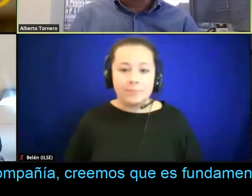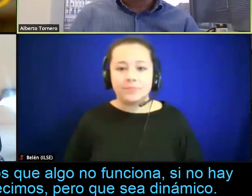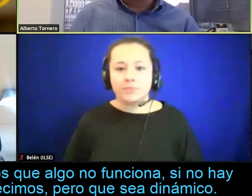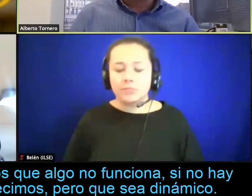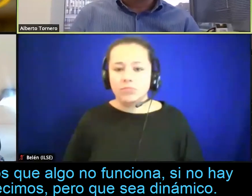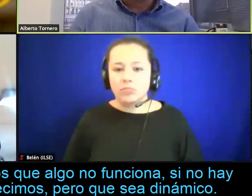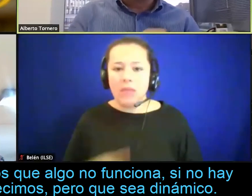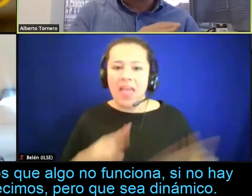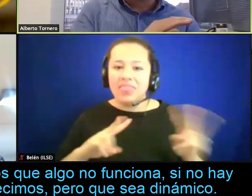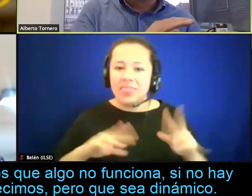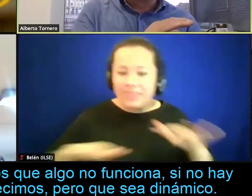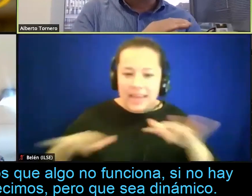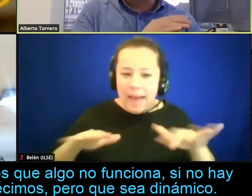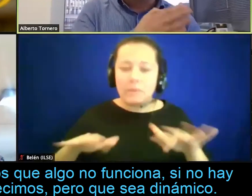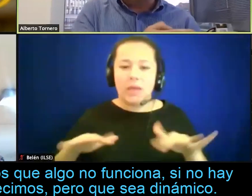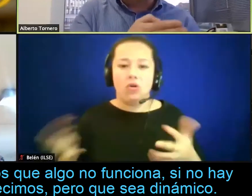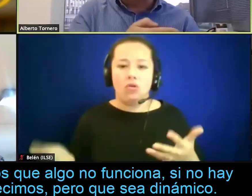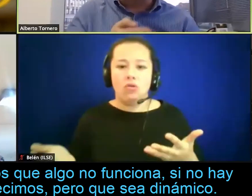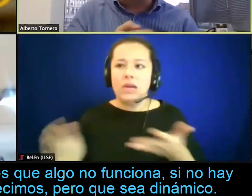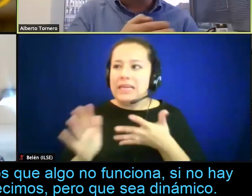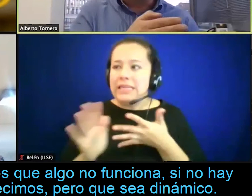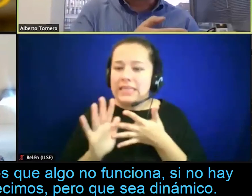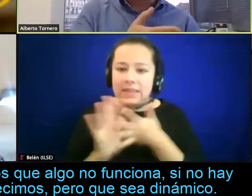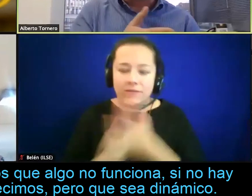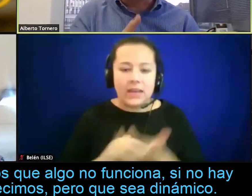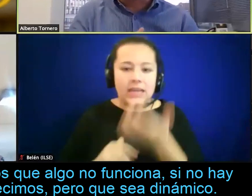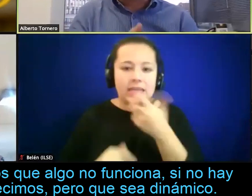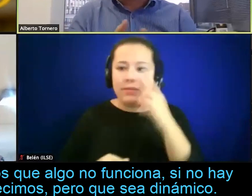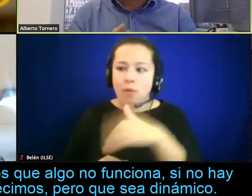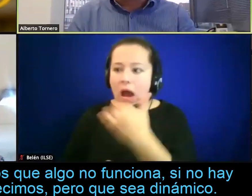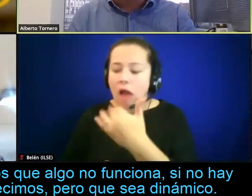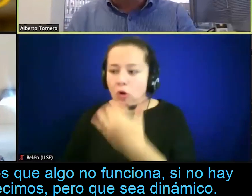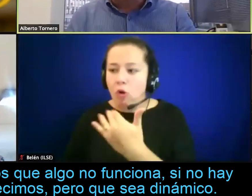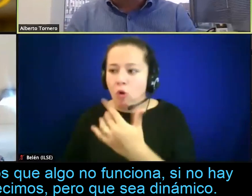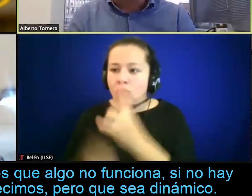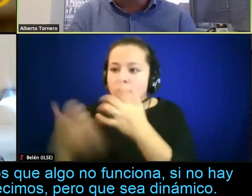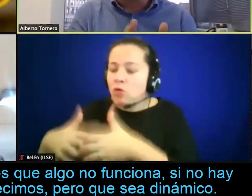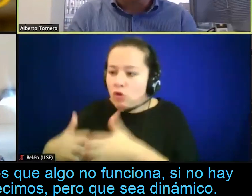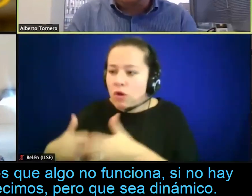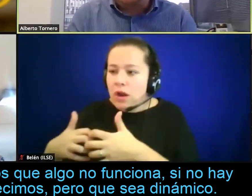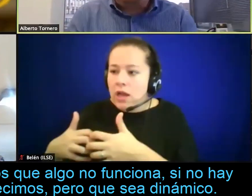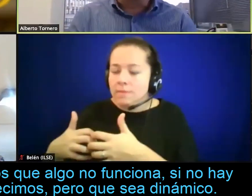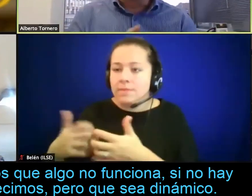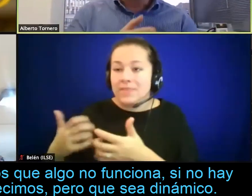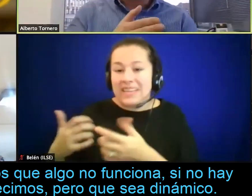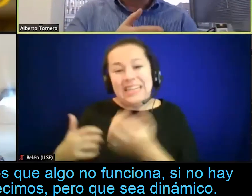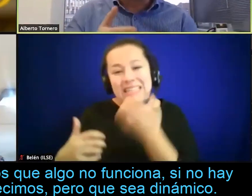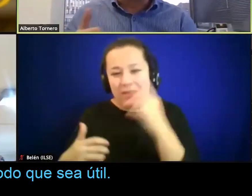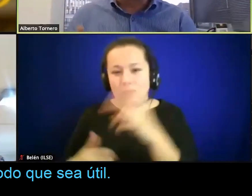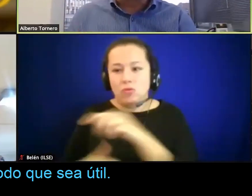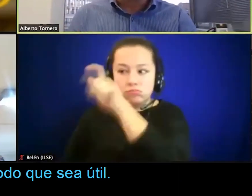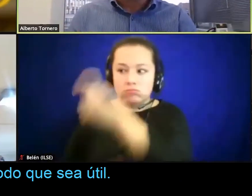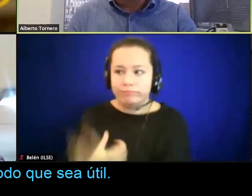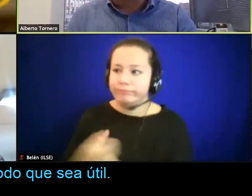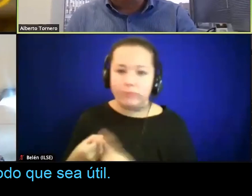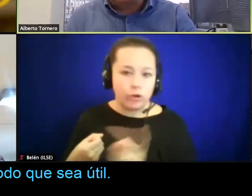Dinámico, es decir, si vemos que algo no funciona, si vemos que no hay implicación, también lo decimos, pero que sea